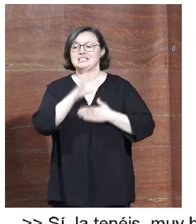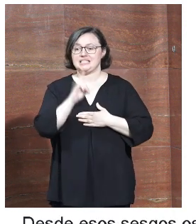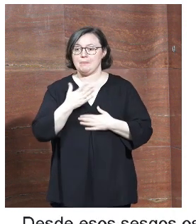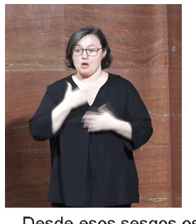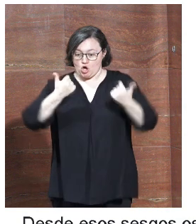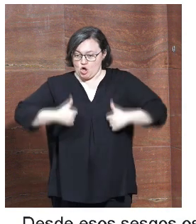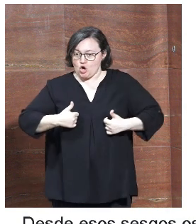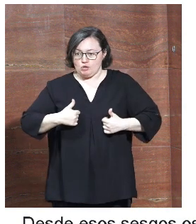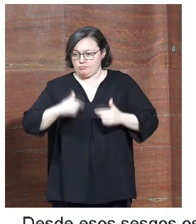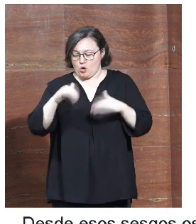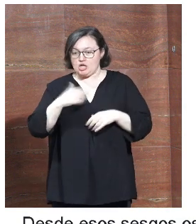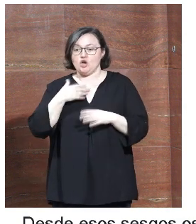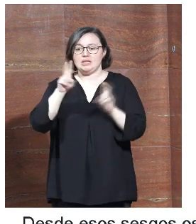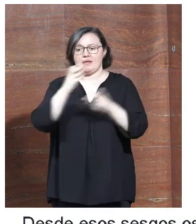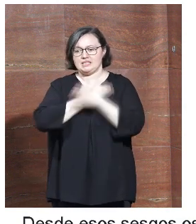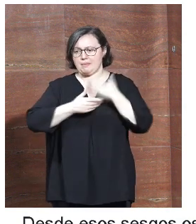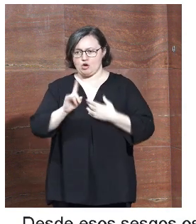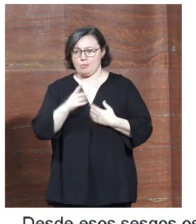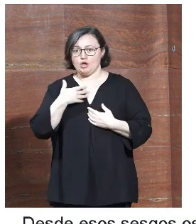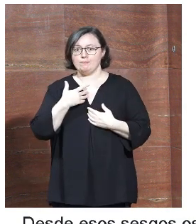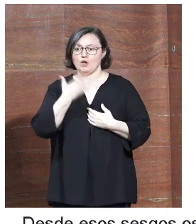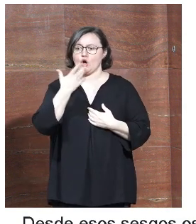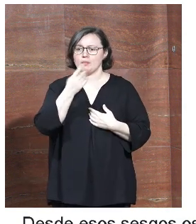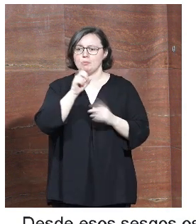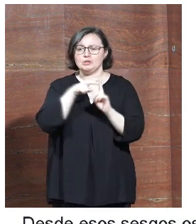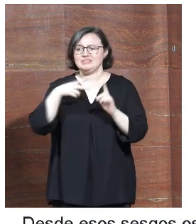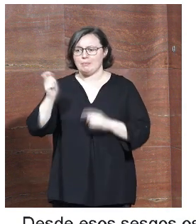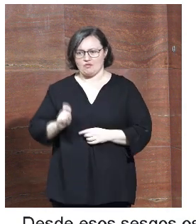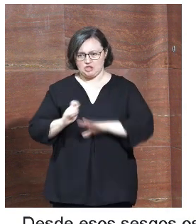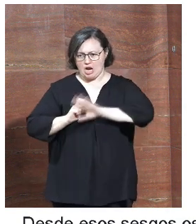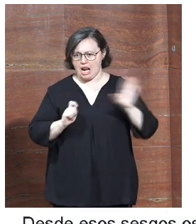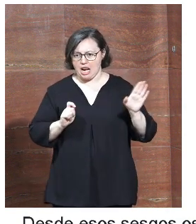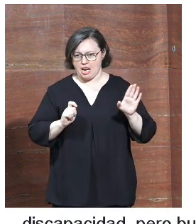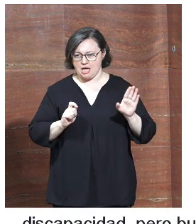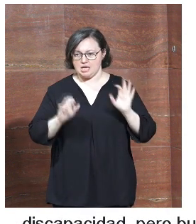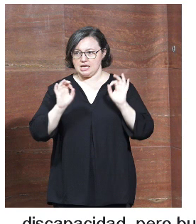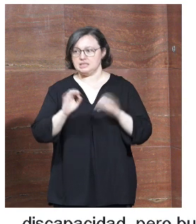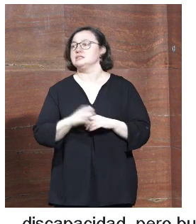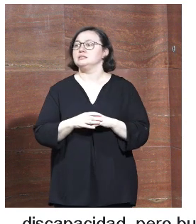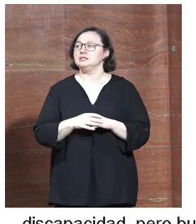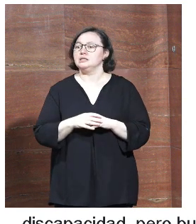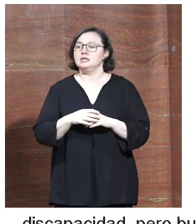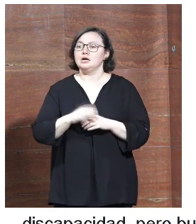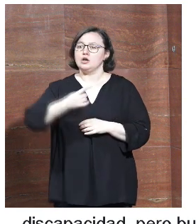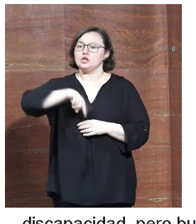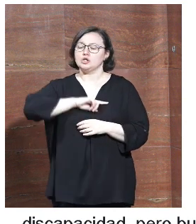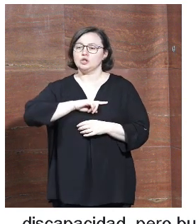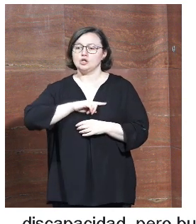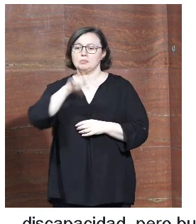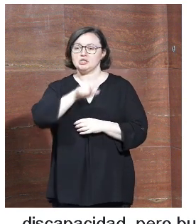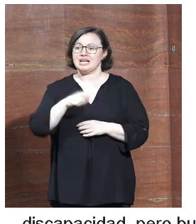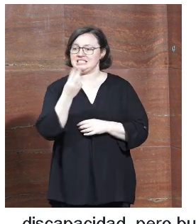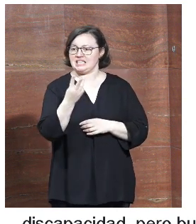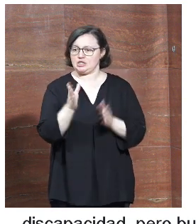nos ocupa demasiado tiempo, pero tenemos un conocimiento más bien profesional del tema. Ese es uno de los sesgos, ¿eh? El otro, que somos arquitectos. 3, que